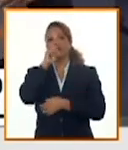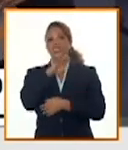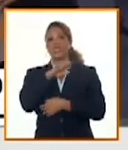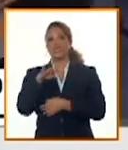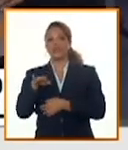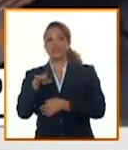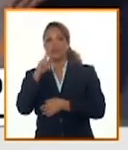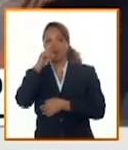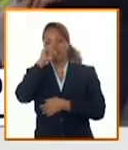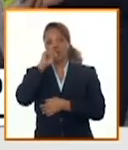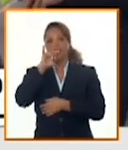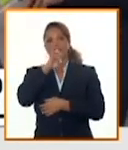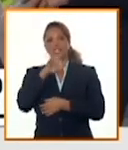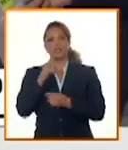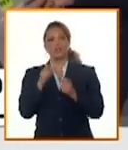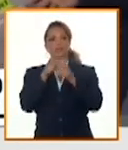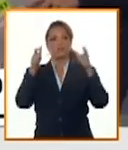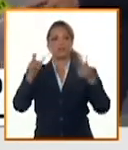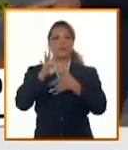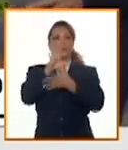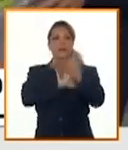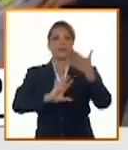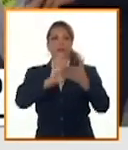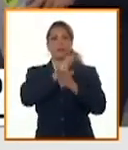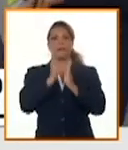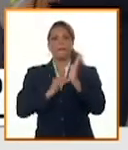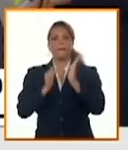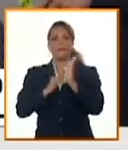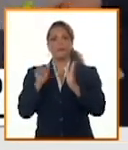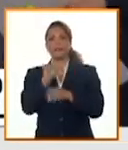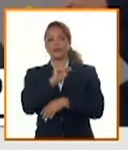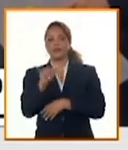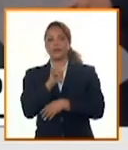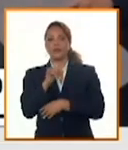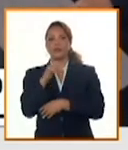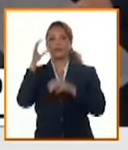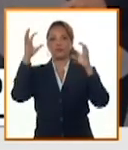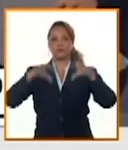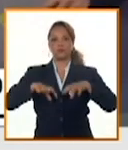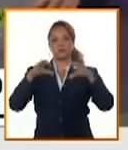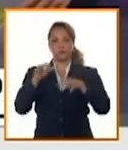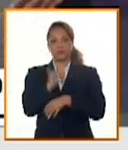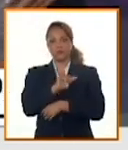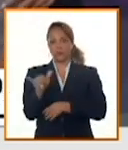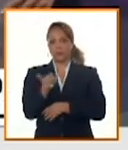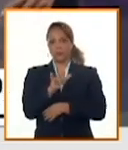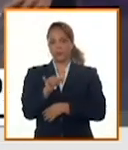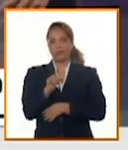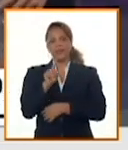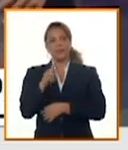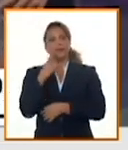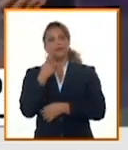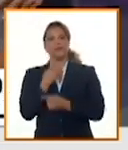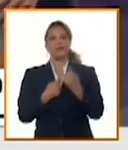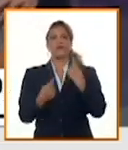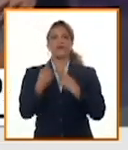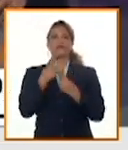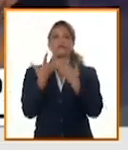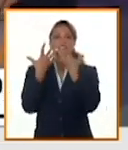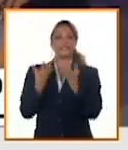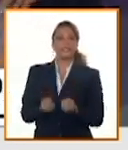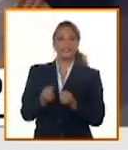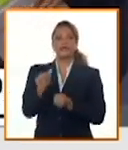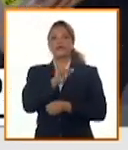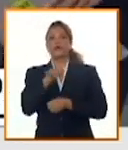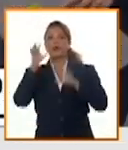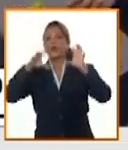extiende por América Latina algunos meses más lo vamos a tener según lo pronostican que crea es no solamente sequía sino también